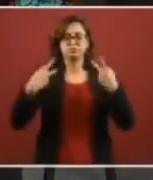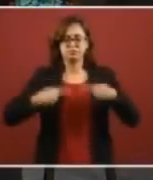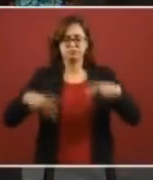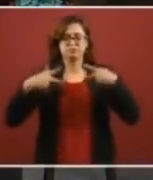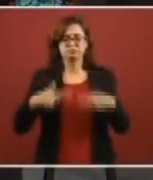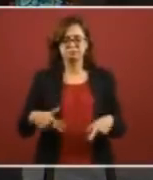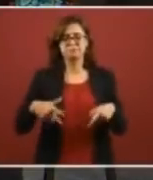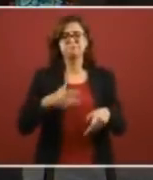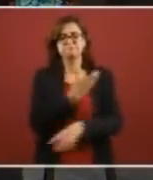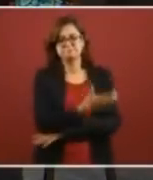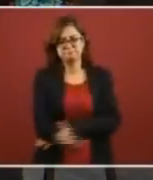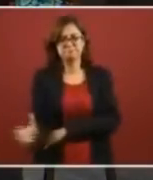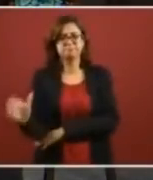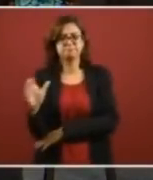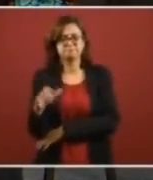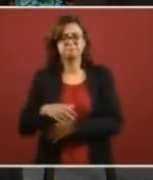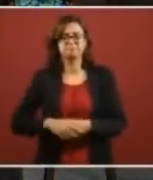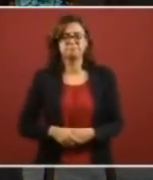campesinos.